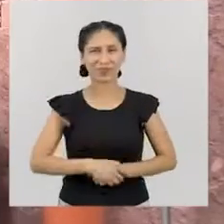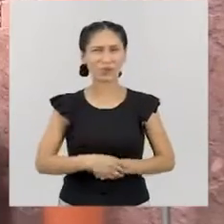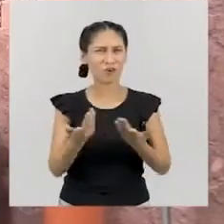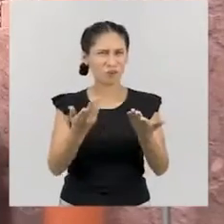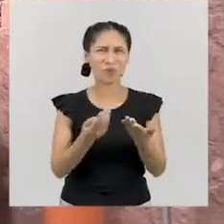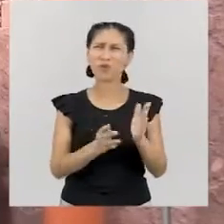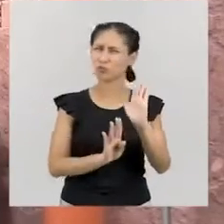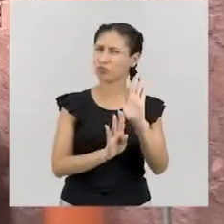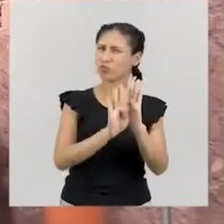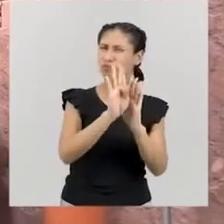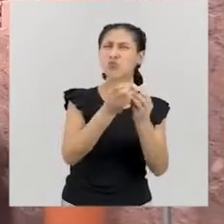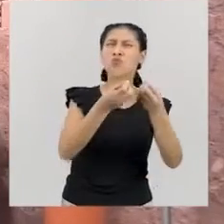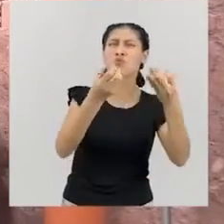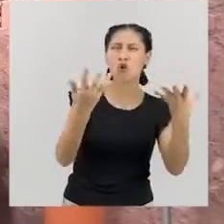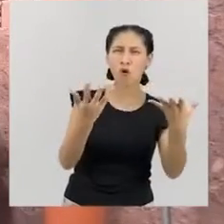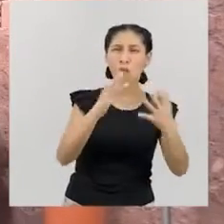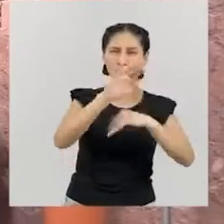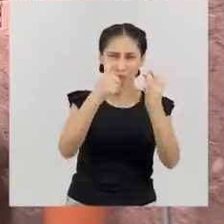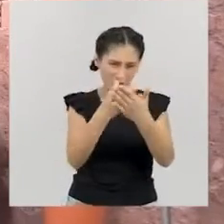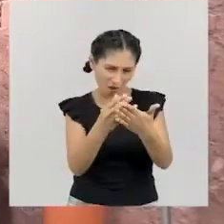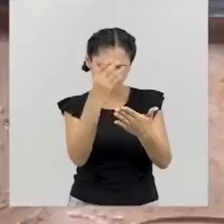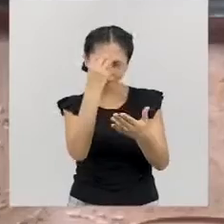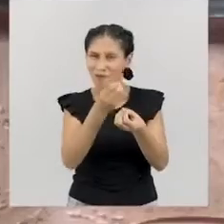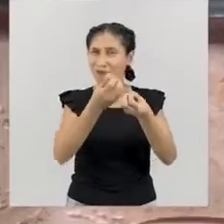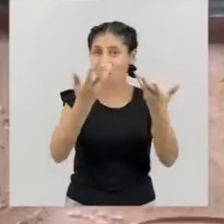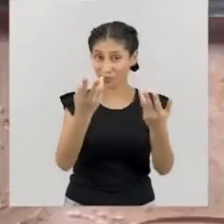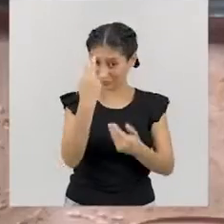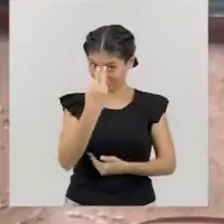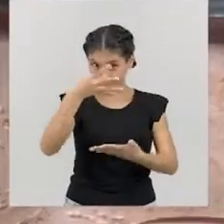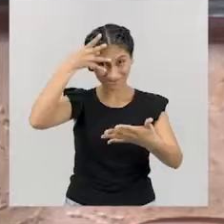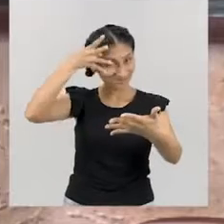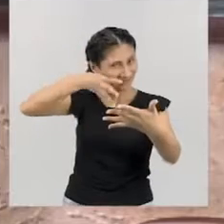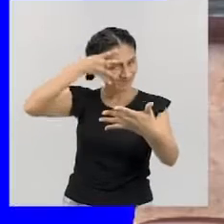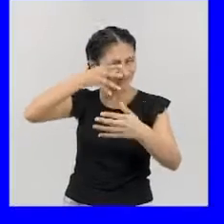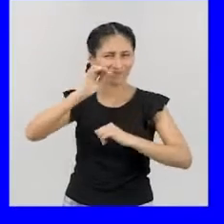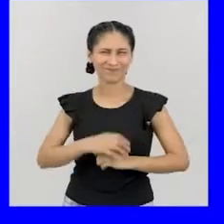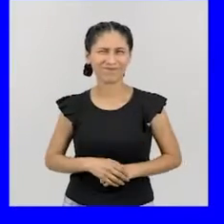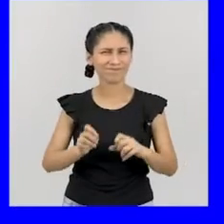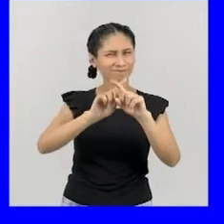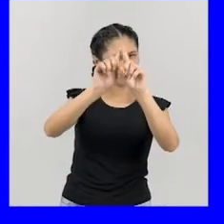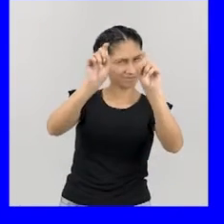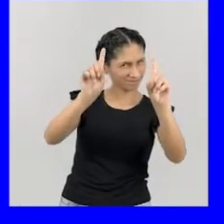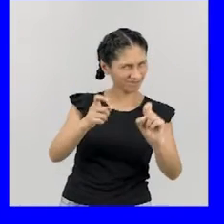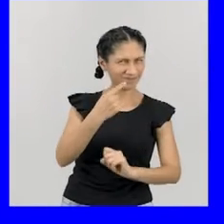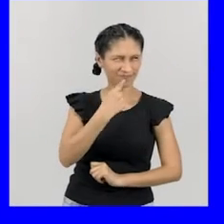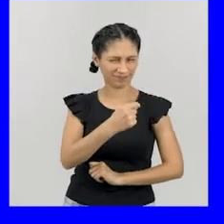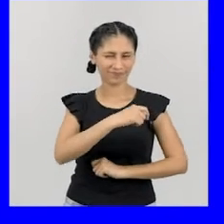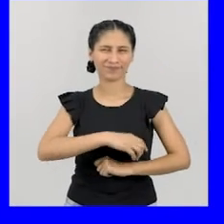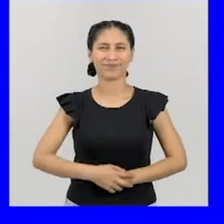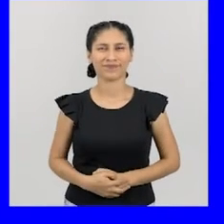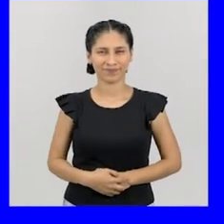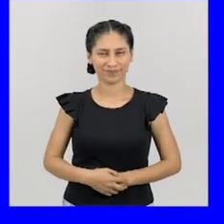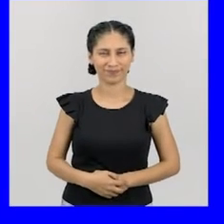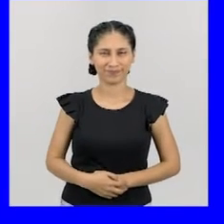cómo hemos avanzado en nuestro reforzamiento. Analicemos. La pregunta dice lo